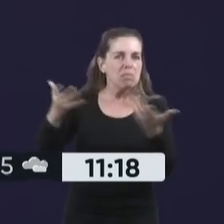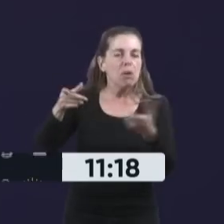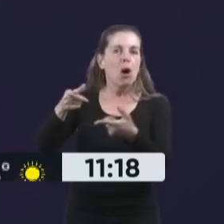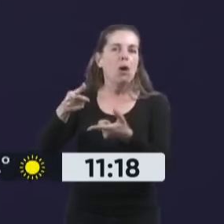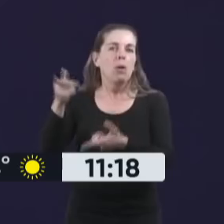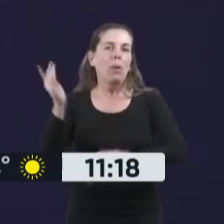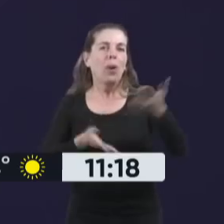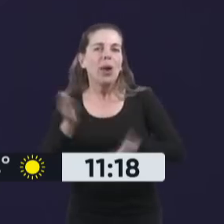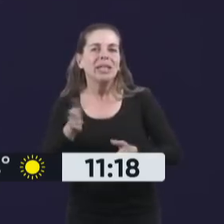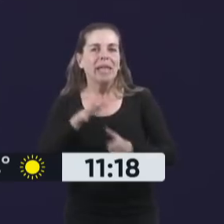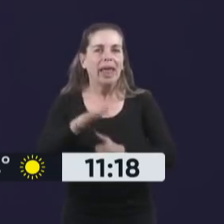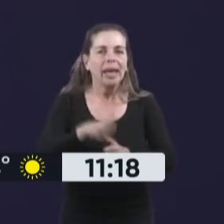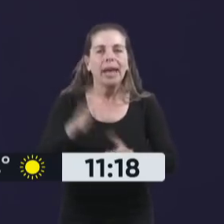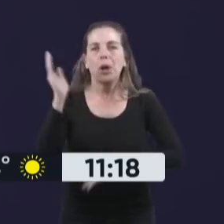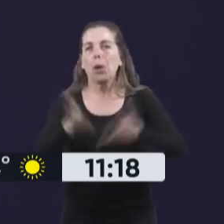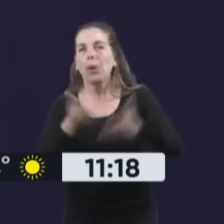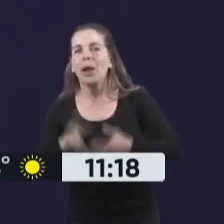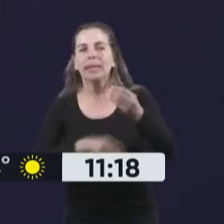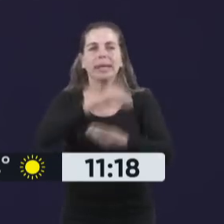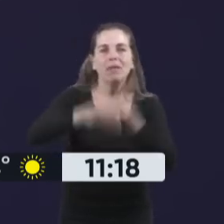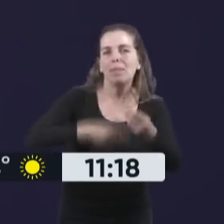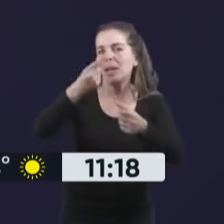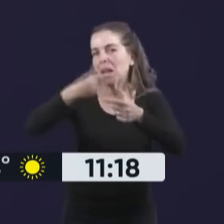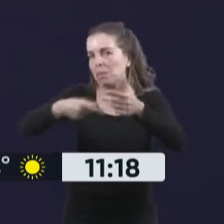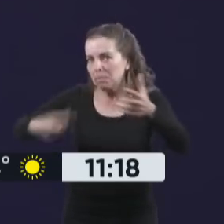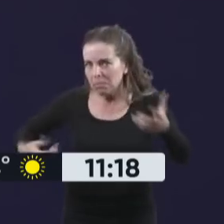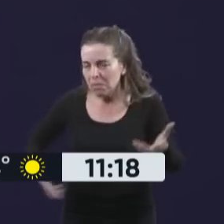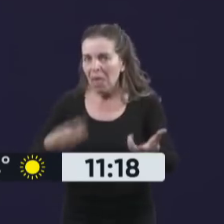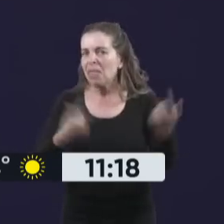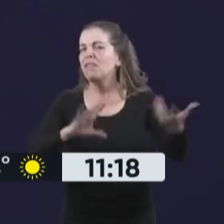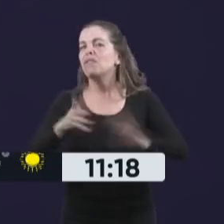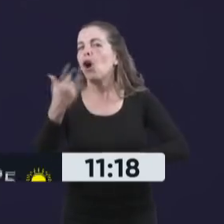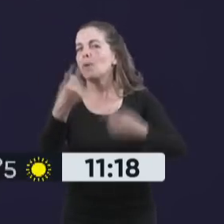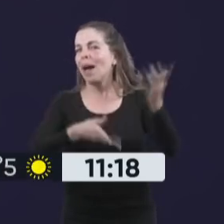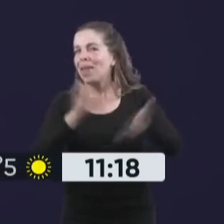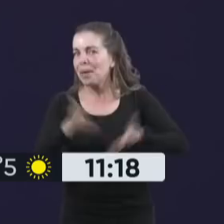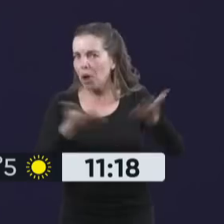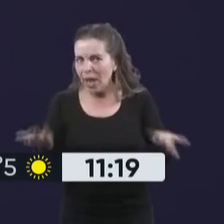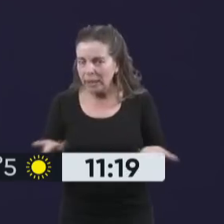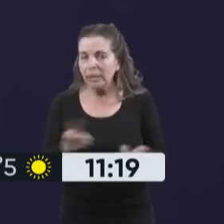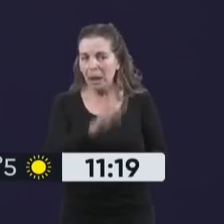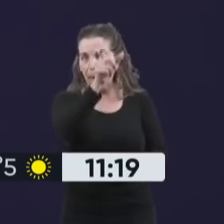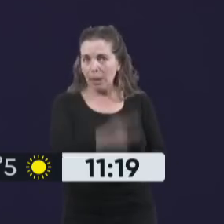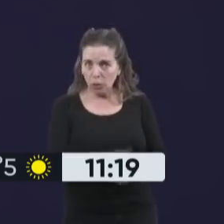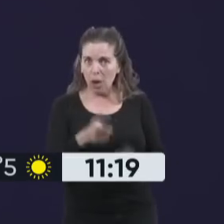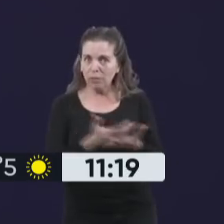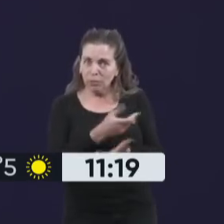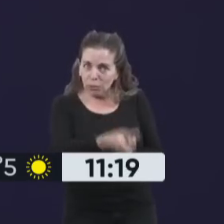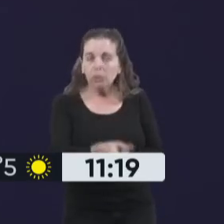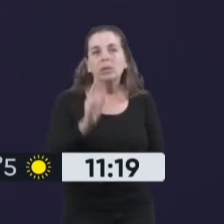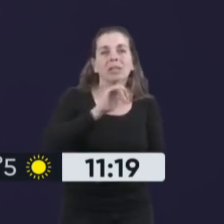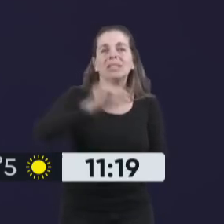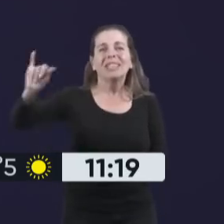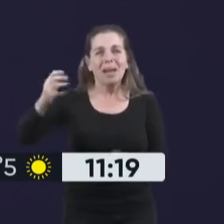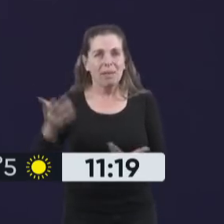ser víctima de violencia de género, violencia familiar o violencia del nombre que le quieras poner. No